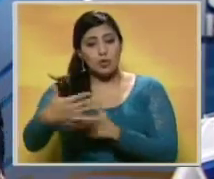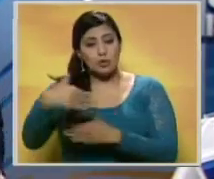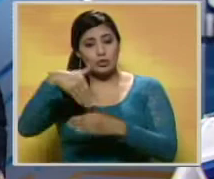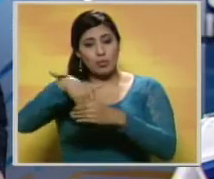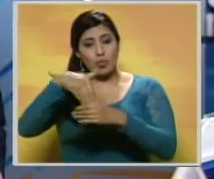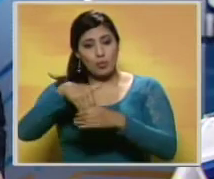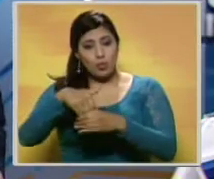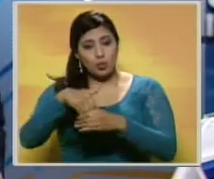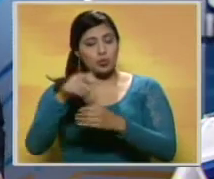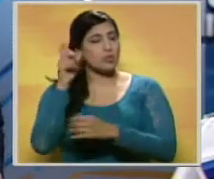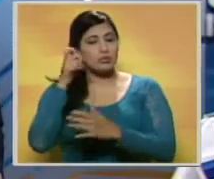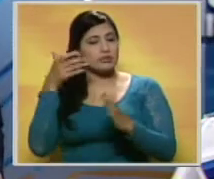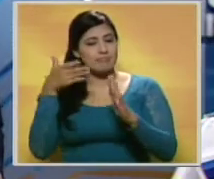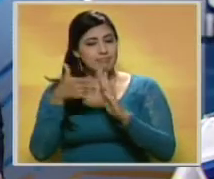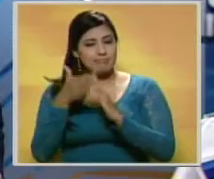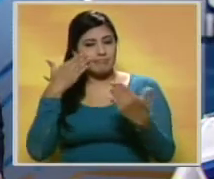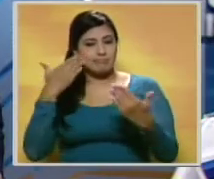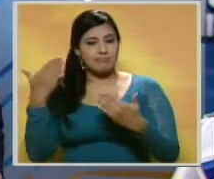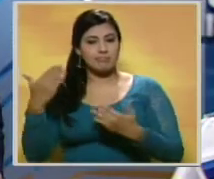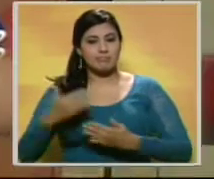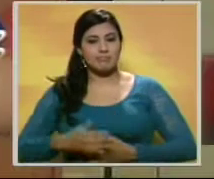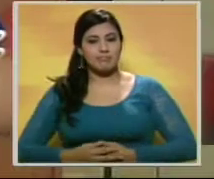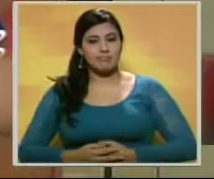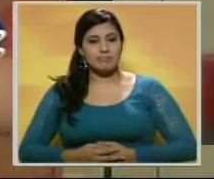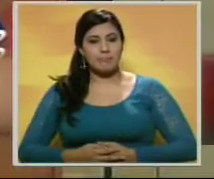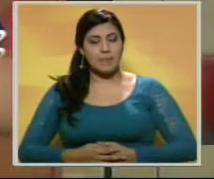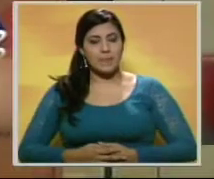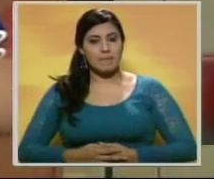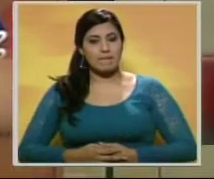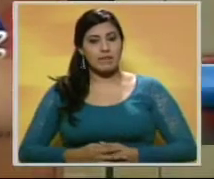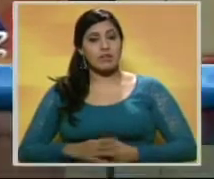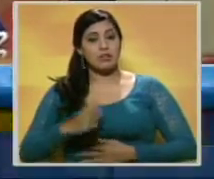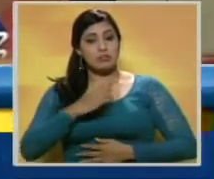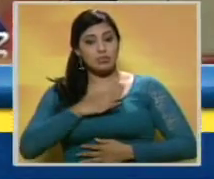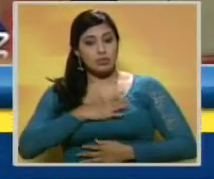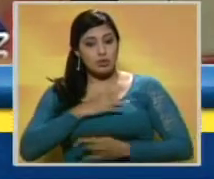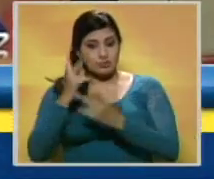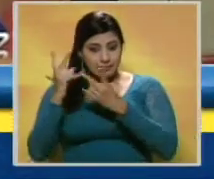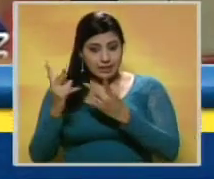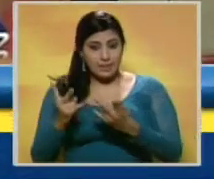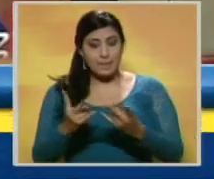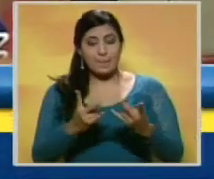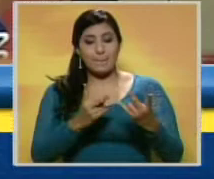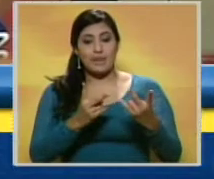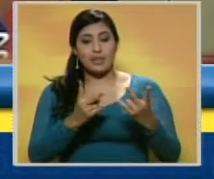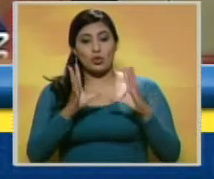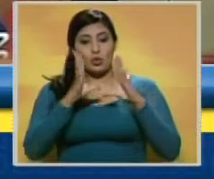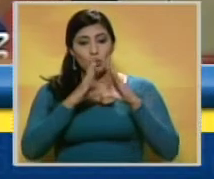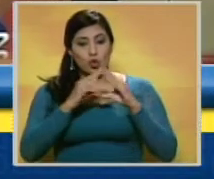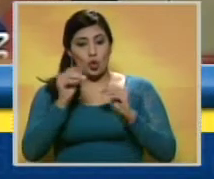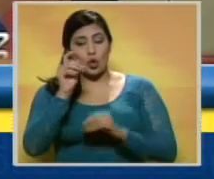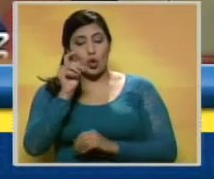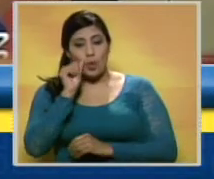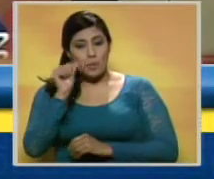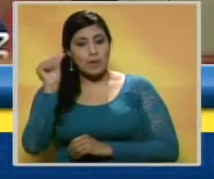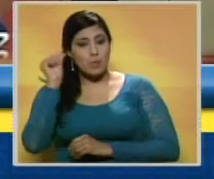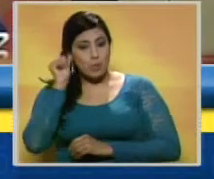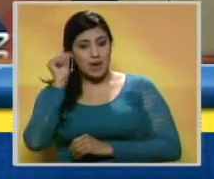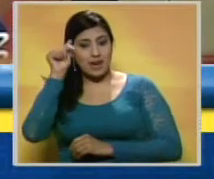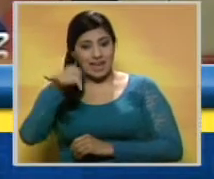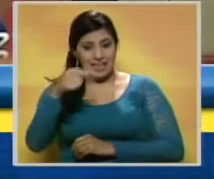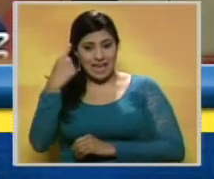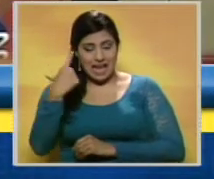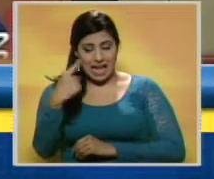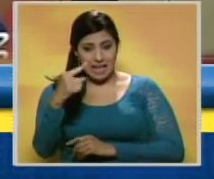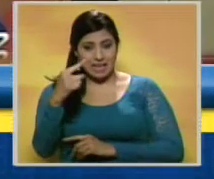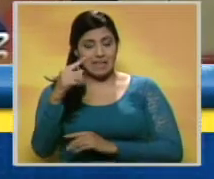comicios parlamentarios. Escuchemos parte de su intervención. Yo las invito a todas las que están aquí y a todos los que están aquí